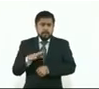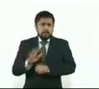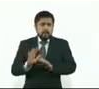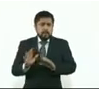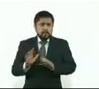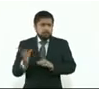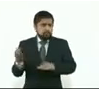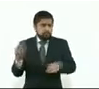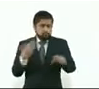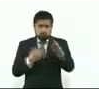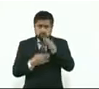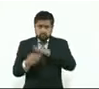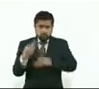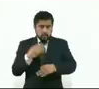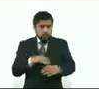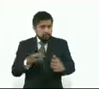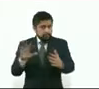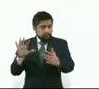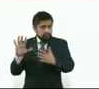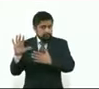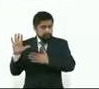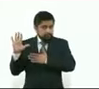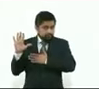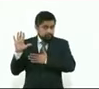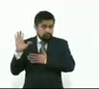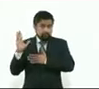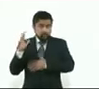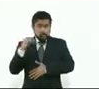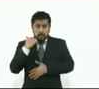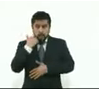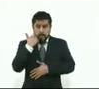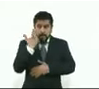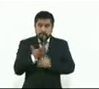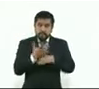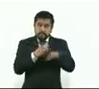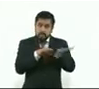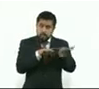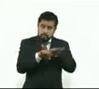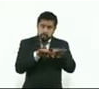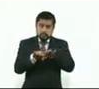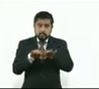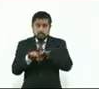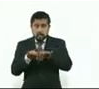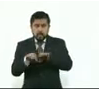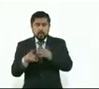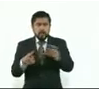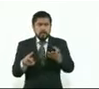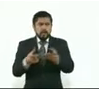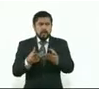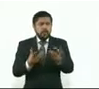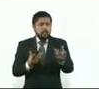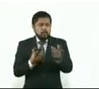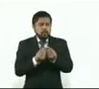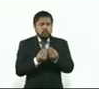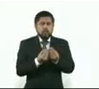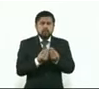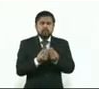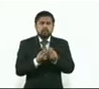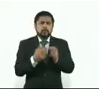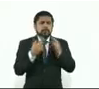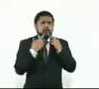de trabajar con la instalación de estas mesas para la construcción de paz y